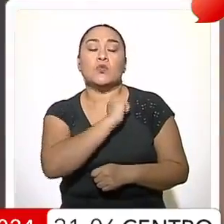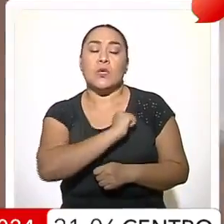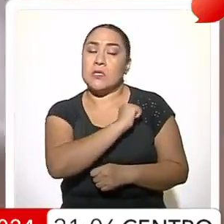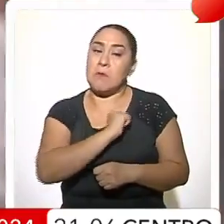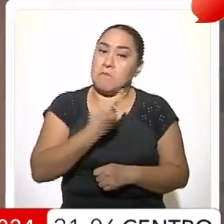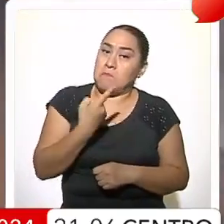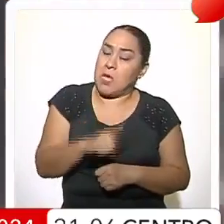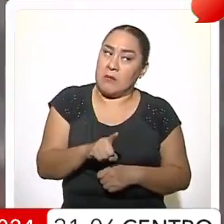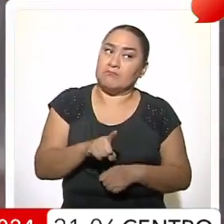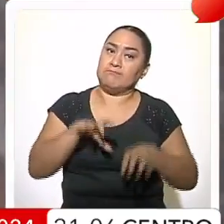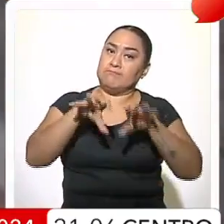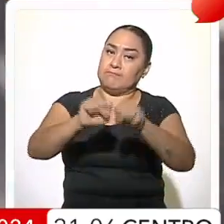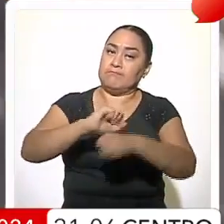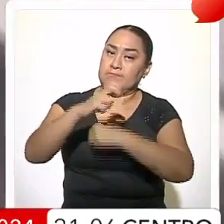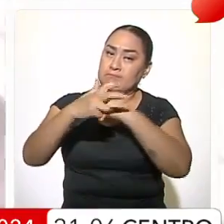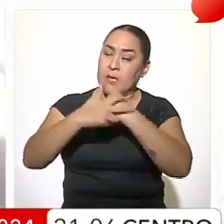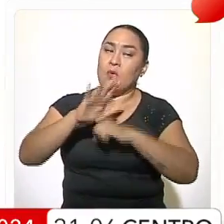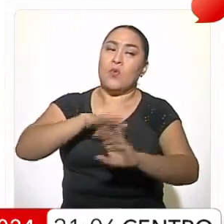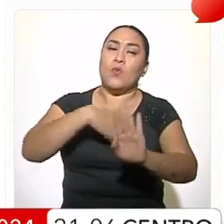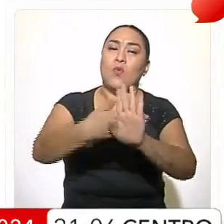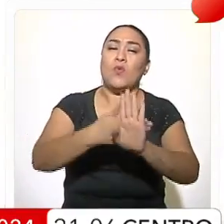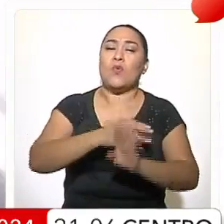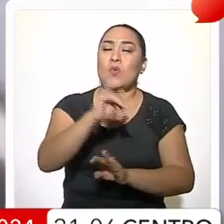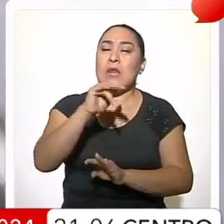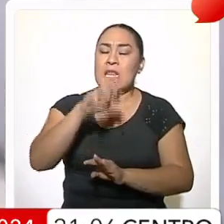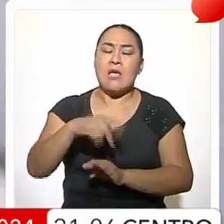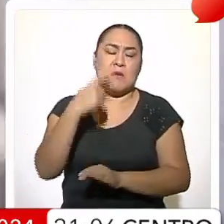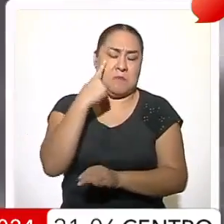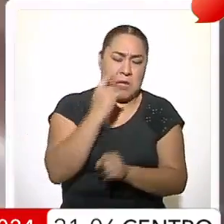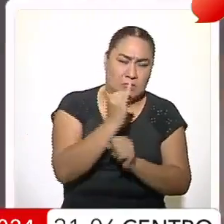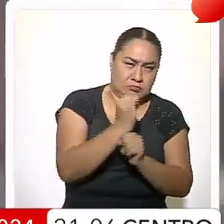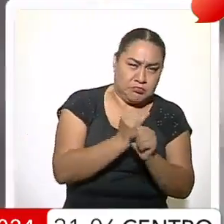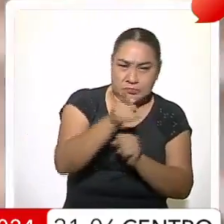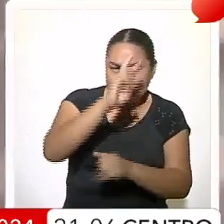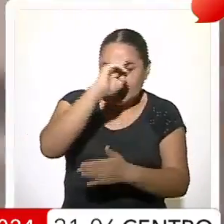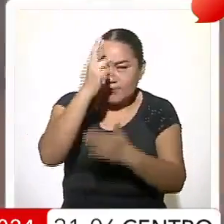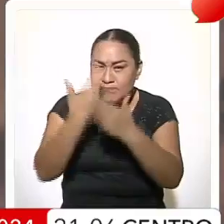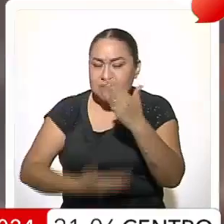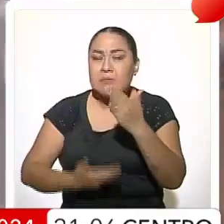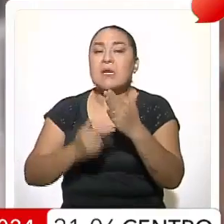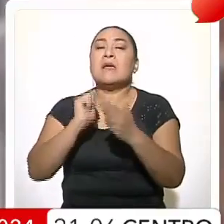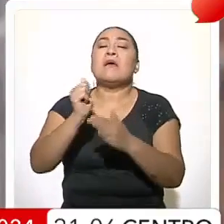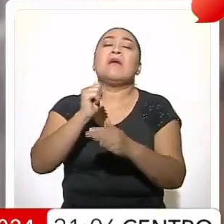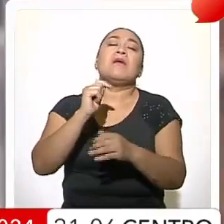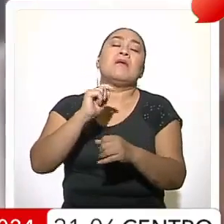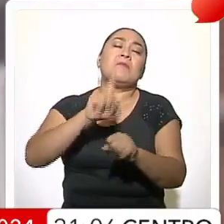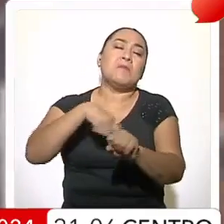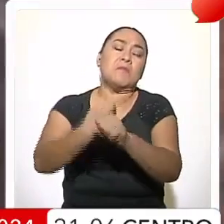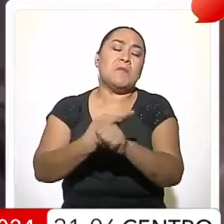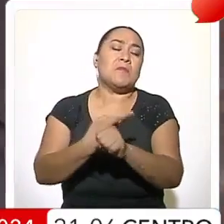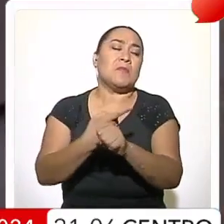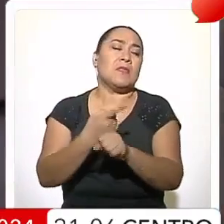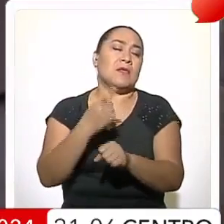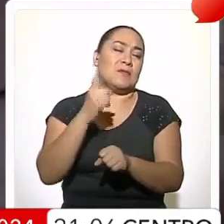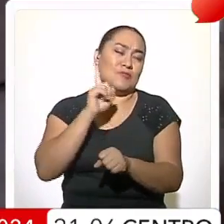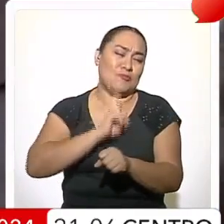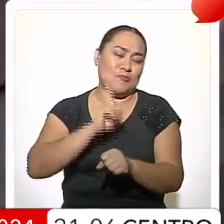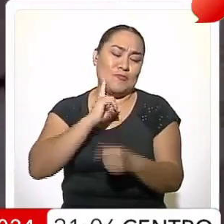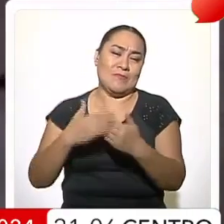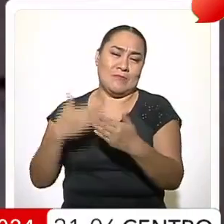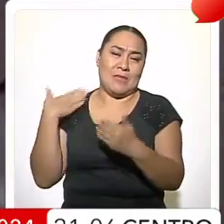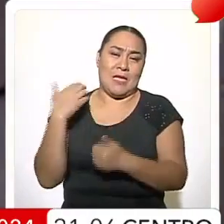detención europea contra Assange como parte de una investigación por violación y agresión sexual a 2 mujeres en agosto de